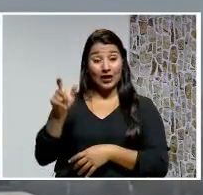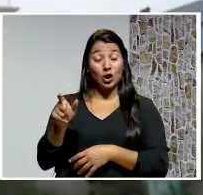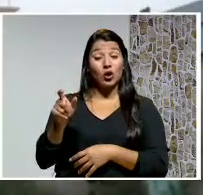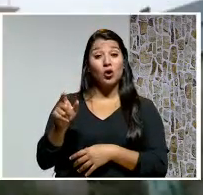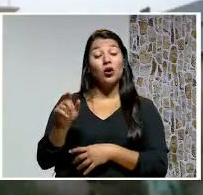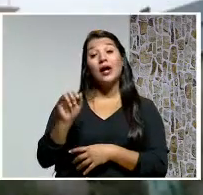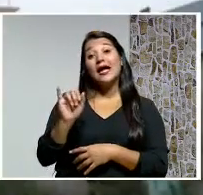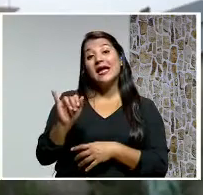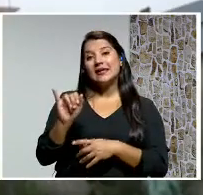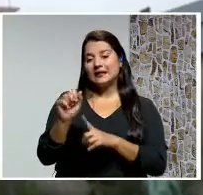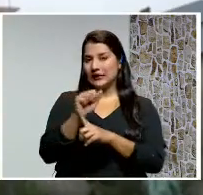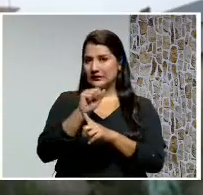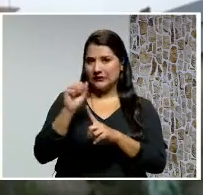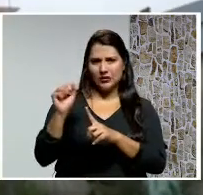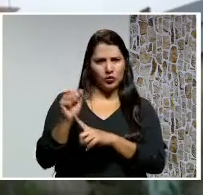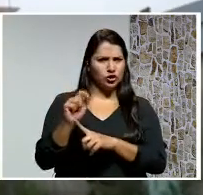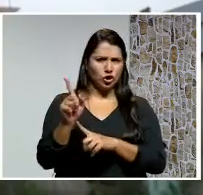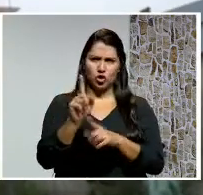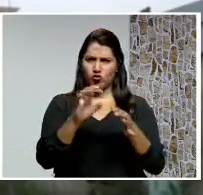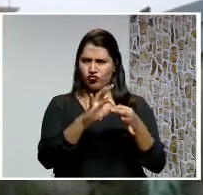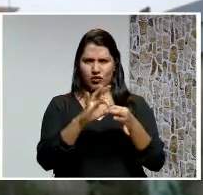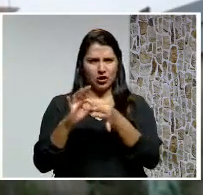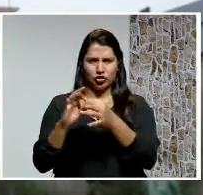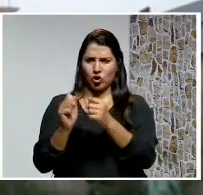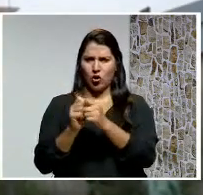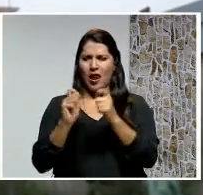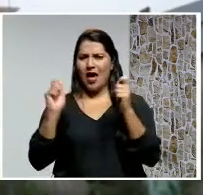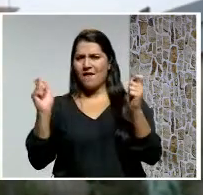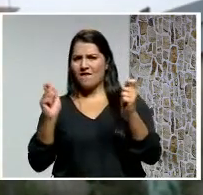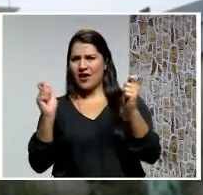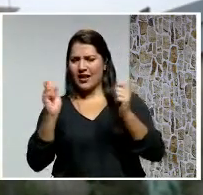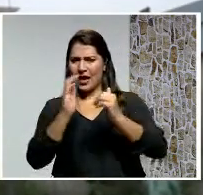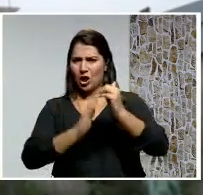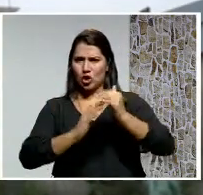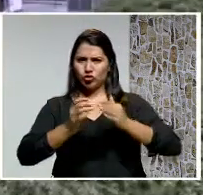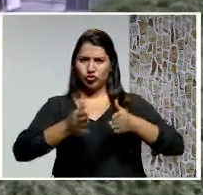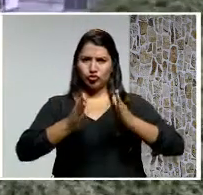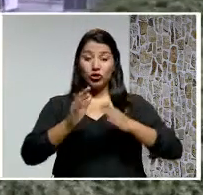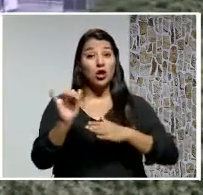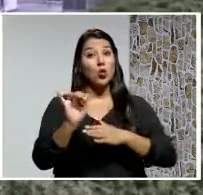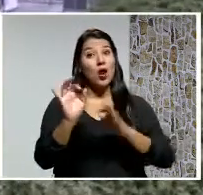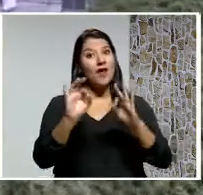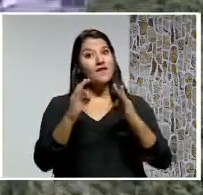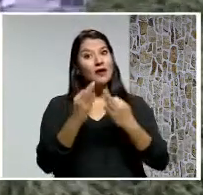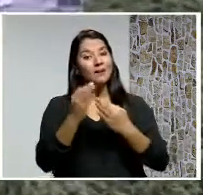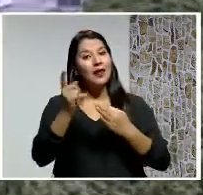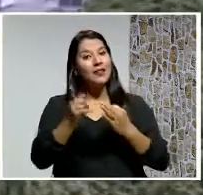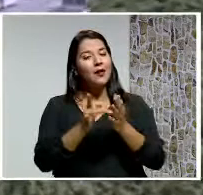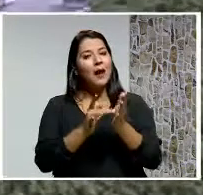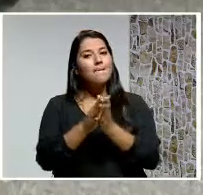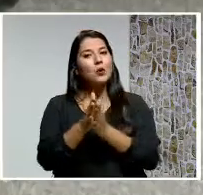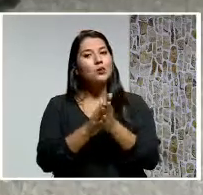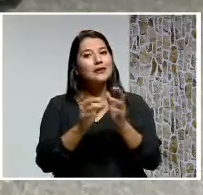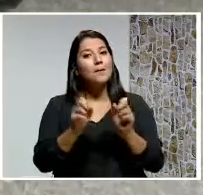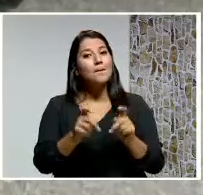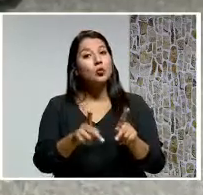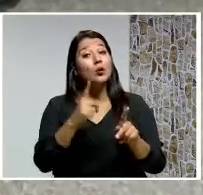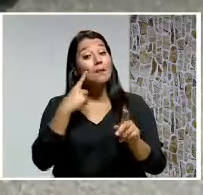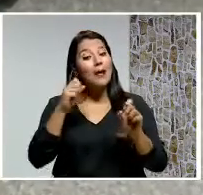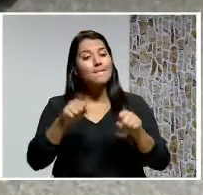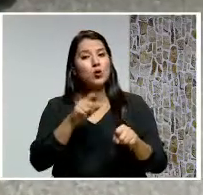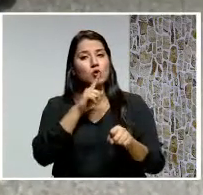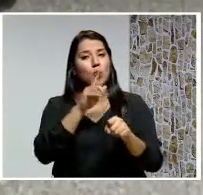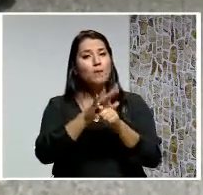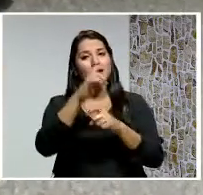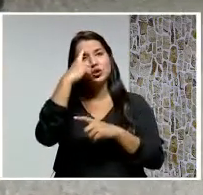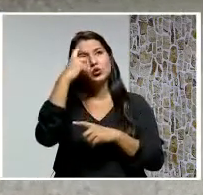que este hecho no se relaciona con la Expo Construcción, las familias deben aprovechar la oportunidad de cumplir su sueño de tener